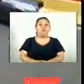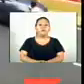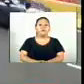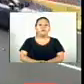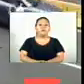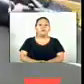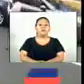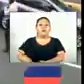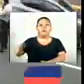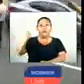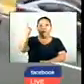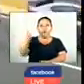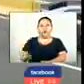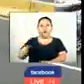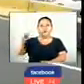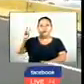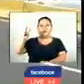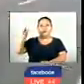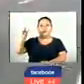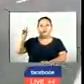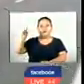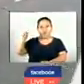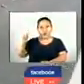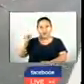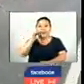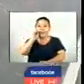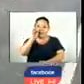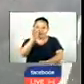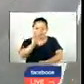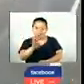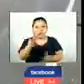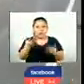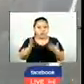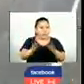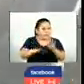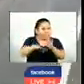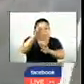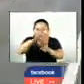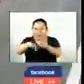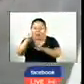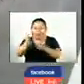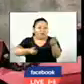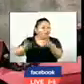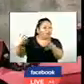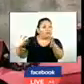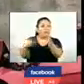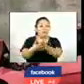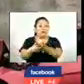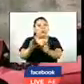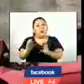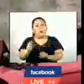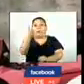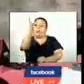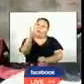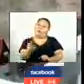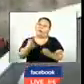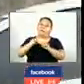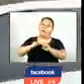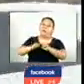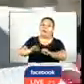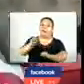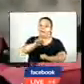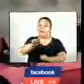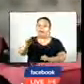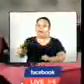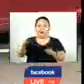El viceministro de Transporte Saúl Castelar ha dicho que pese a tener un aumento de accidentes de tránsito así como fallecidos y lesionados en estos